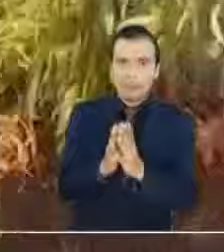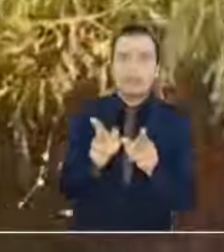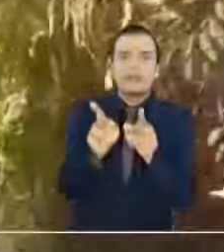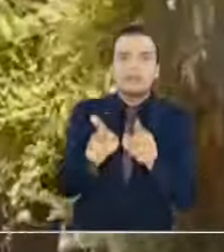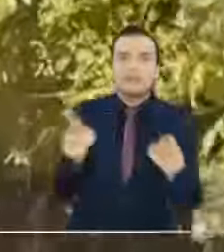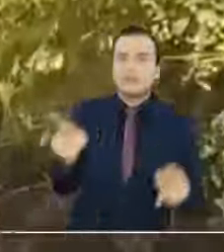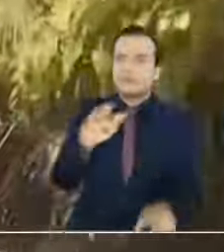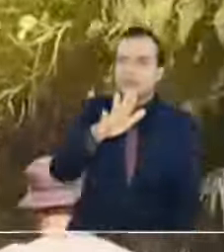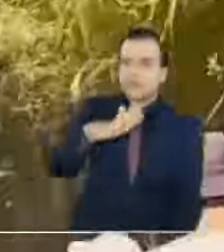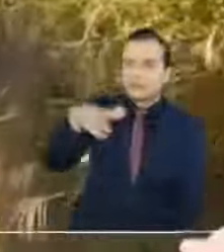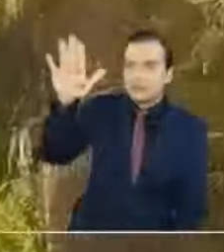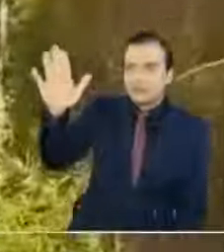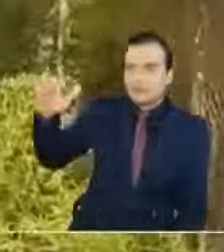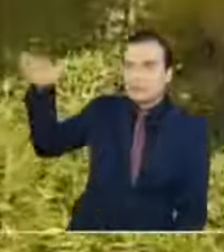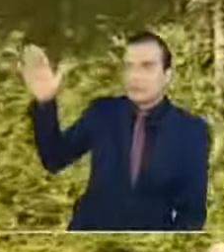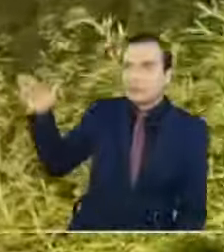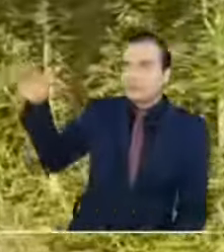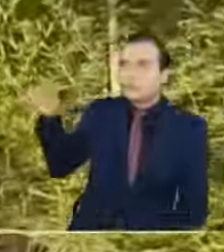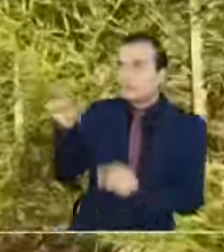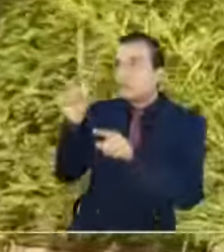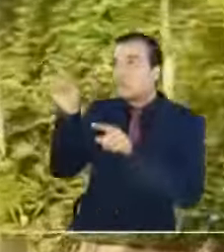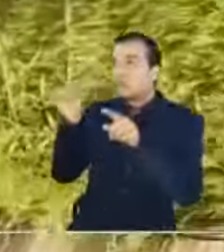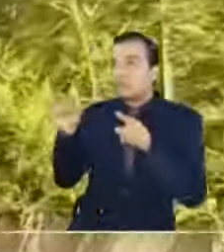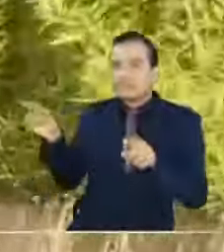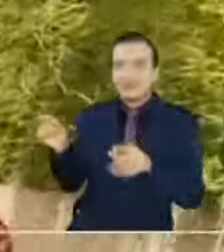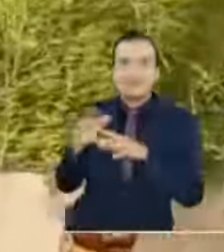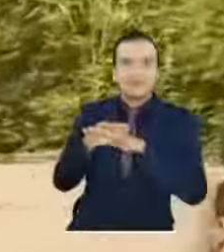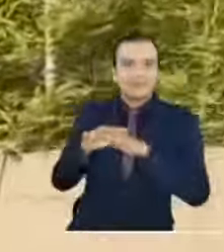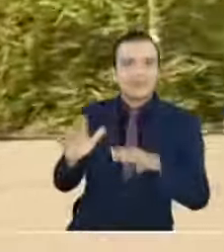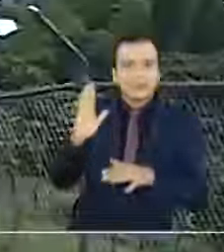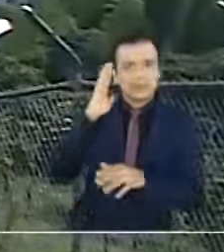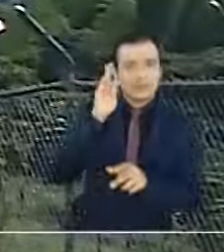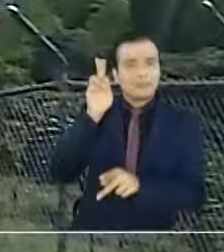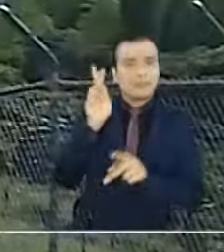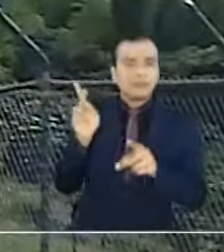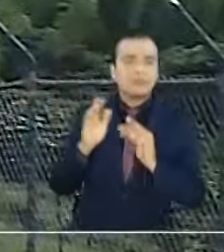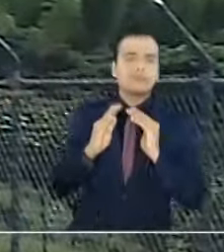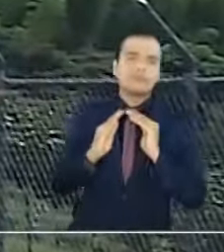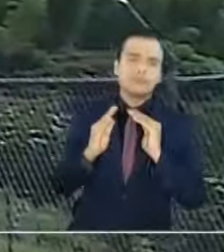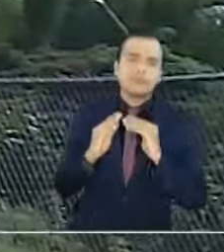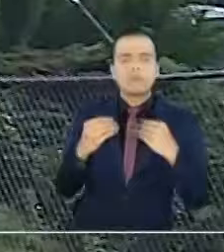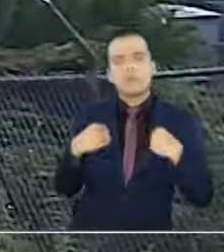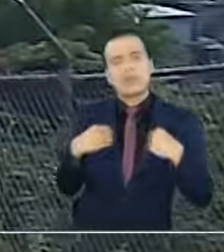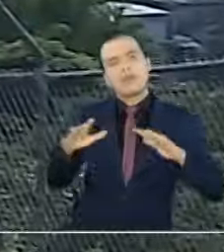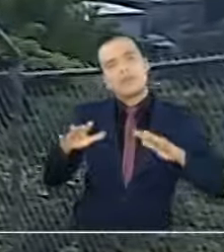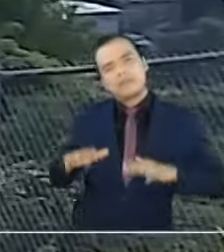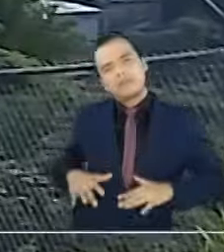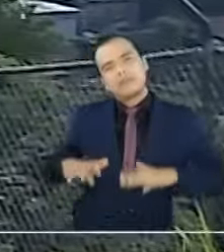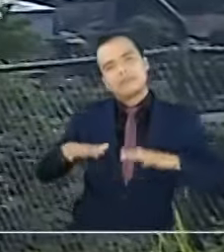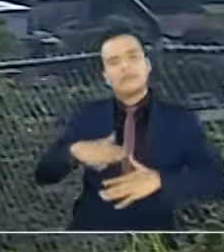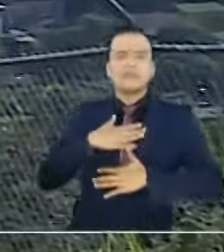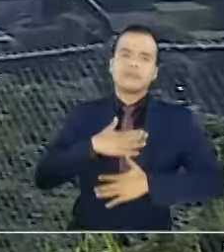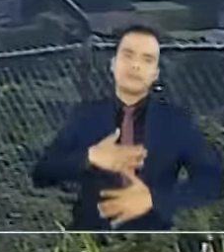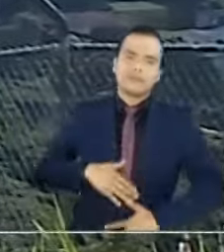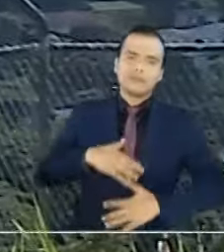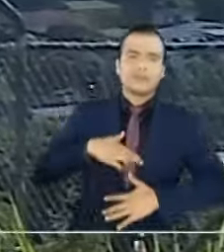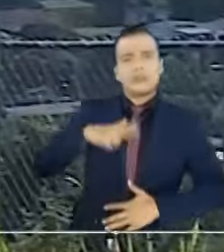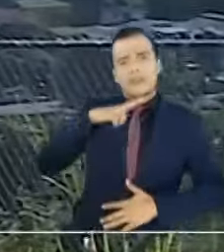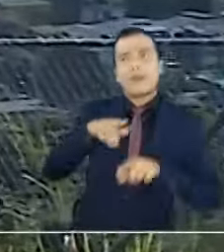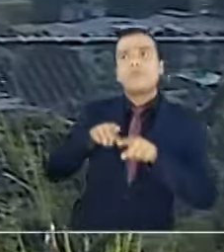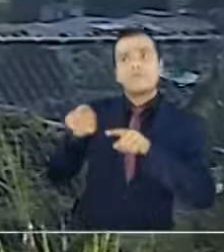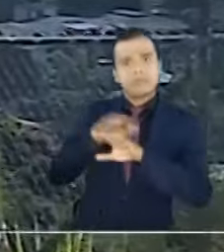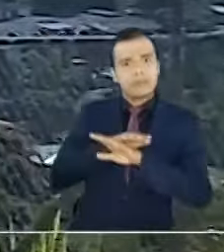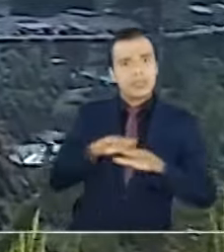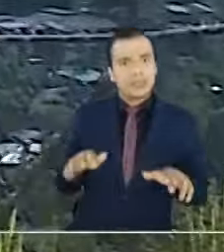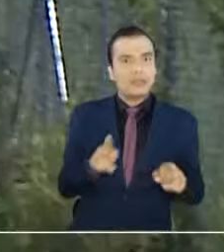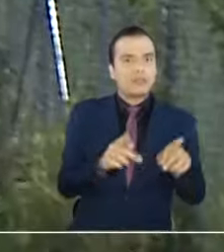Los visitantes que buscan respirar un poco de Aire puro en sitios como la Fonda la buitrera Y cantaclaro aquí están atracando y hurtando a